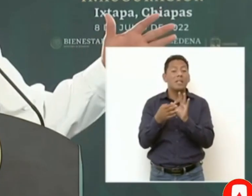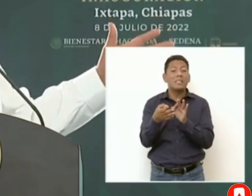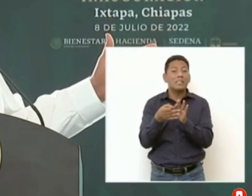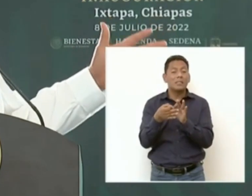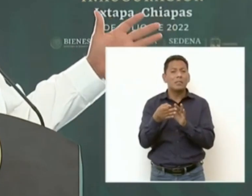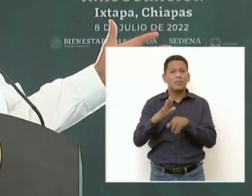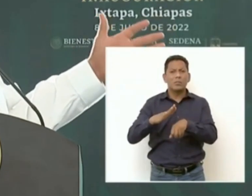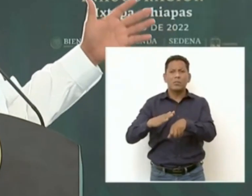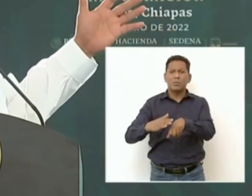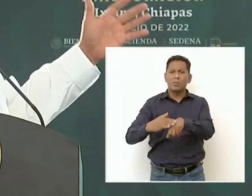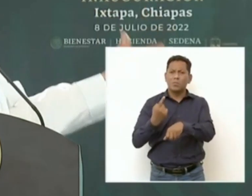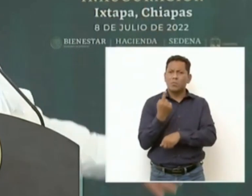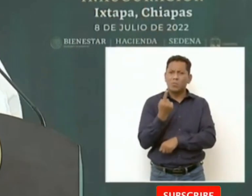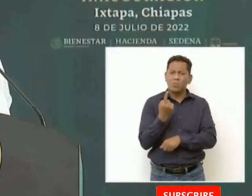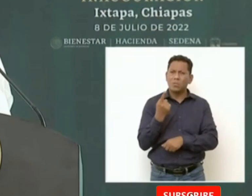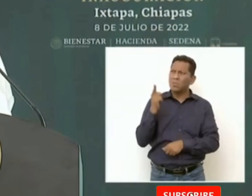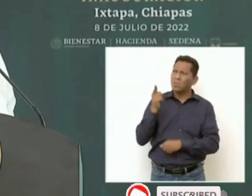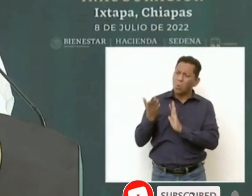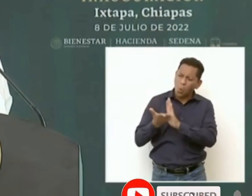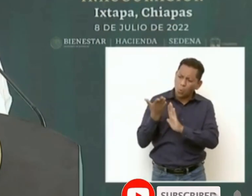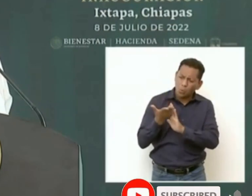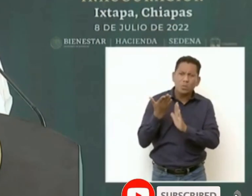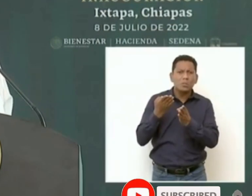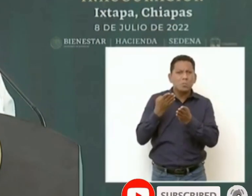¿Por qué estamos haciendo estas obras